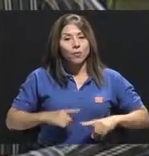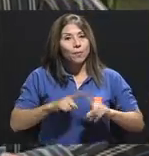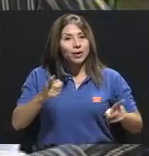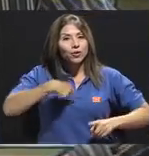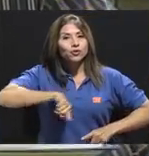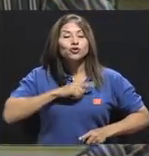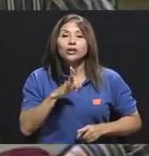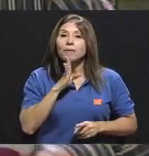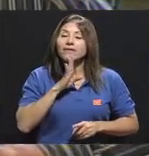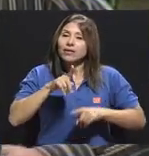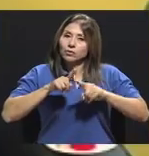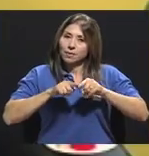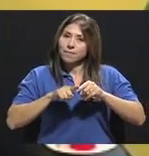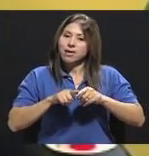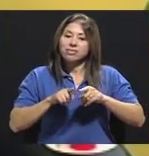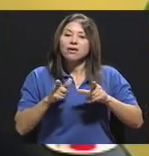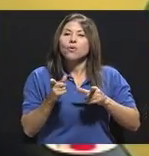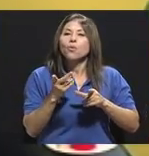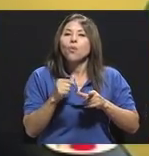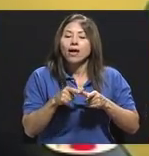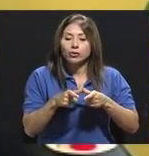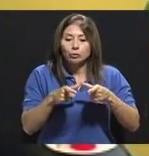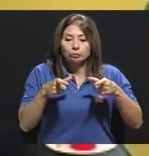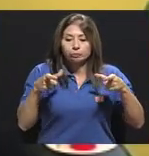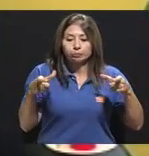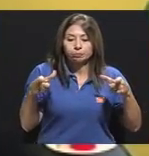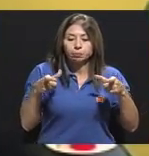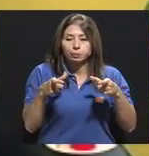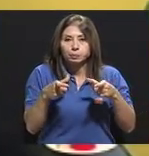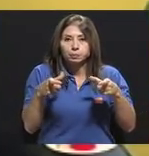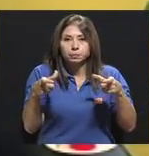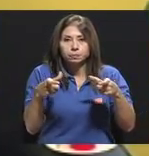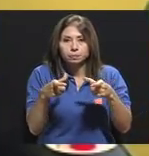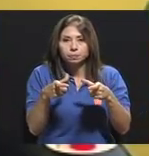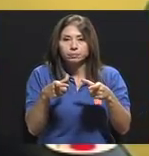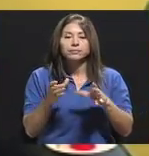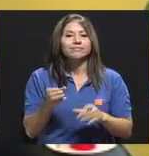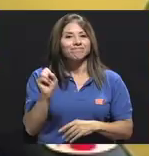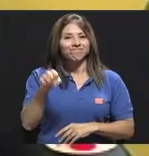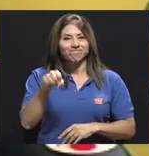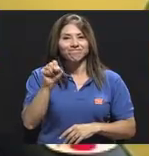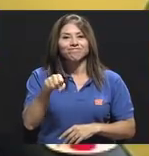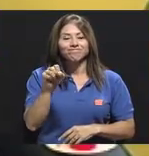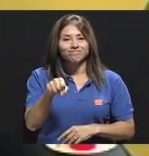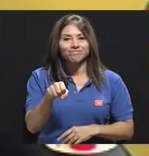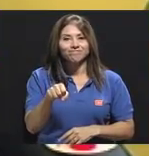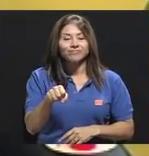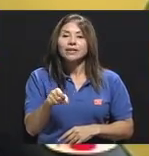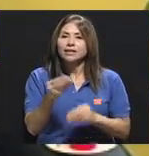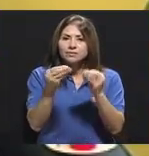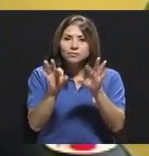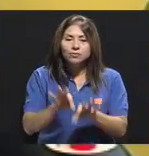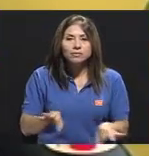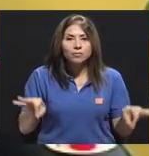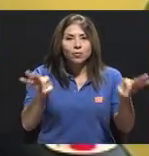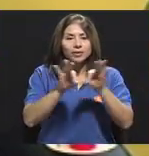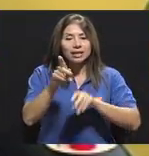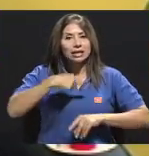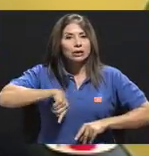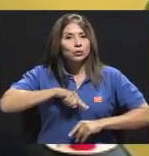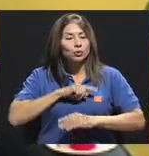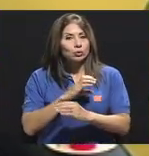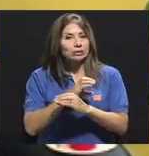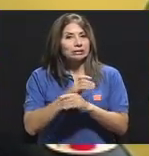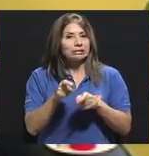de porciones verdad proporciones las cantidades Y ahí sí quiero enfatizar que es importante que regul demos a